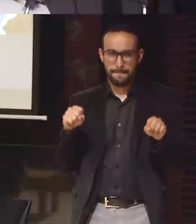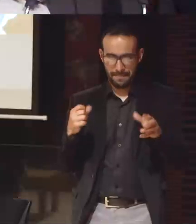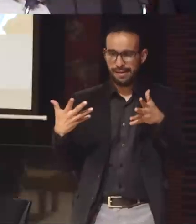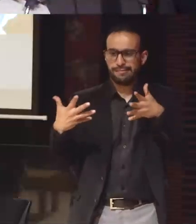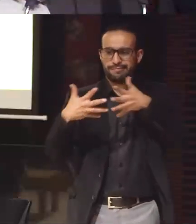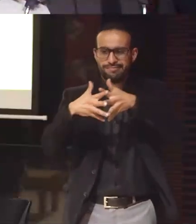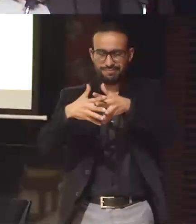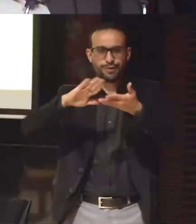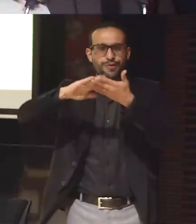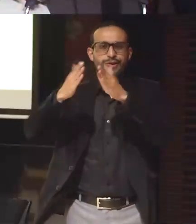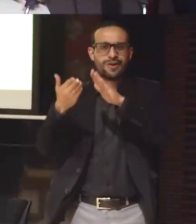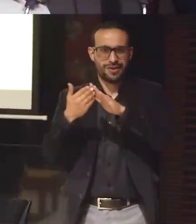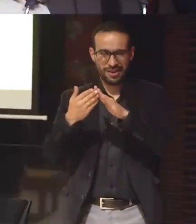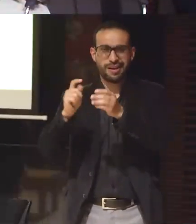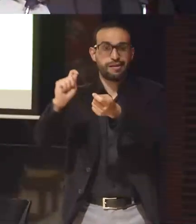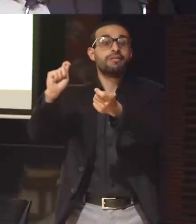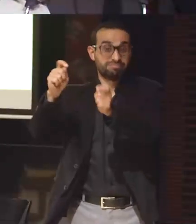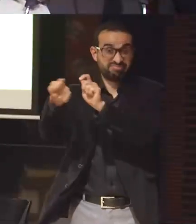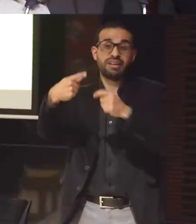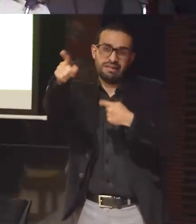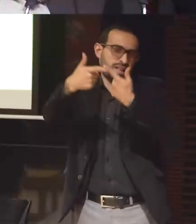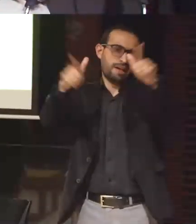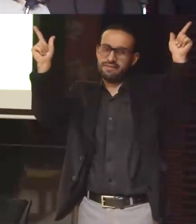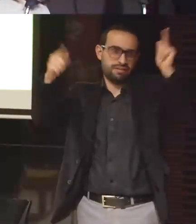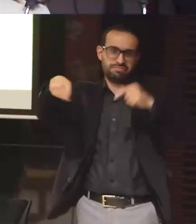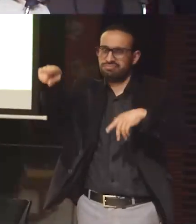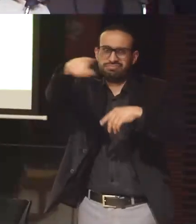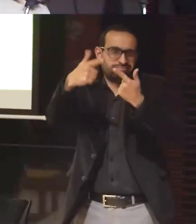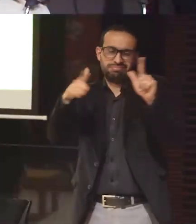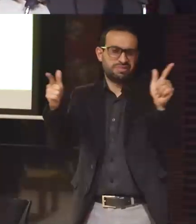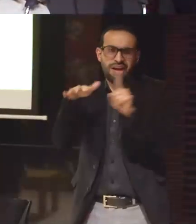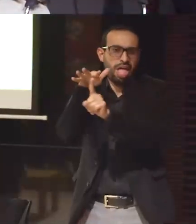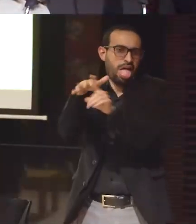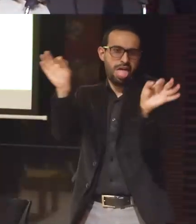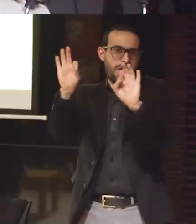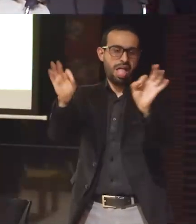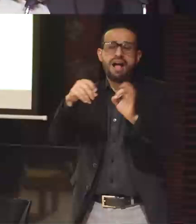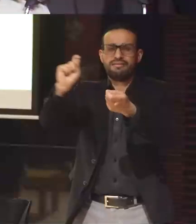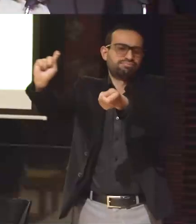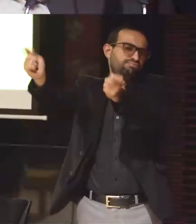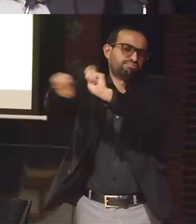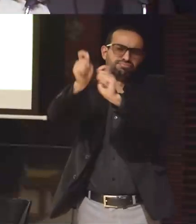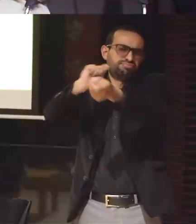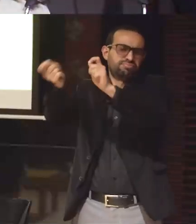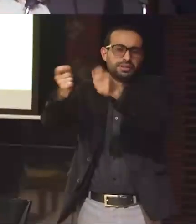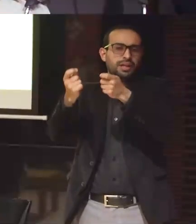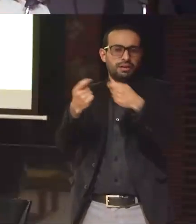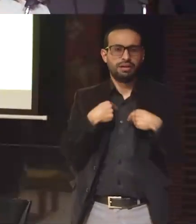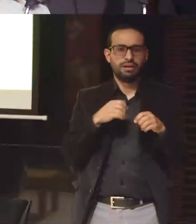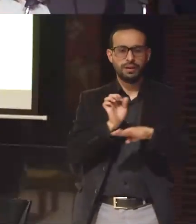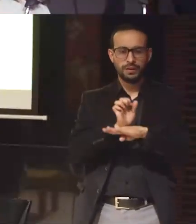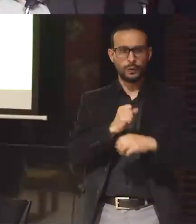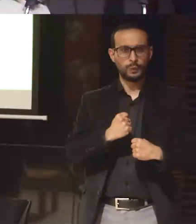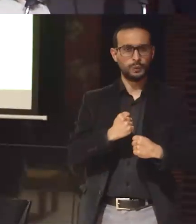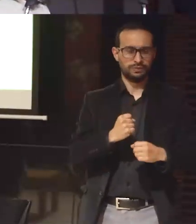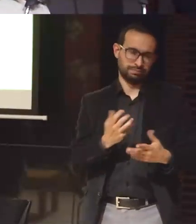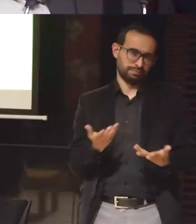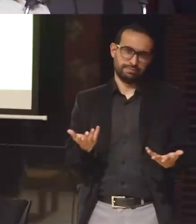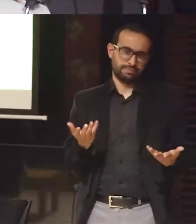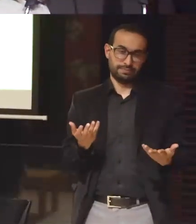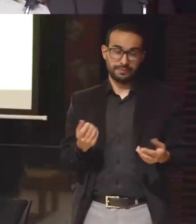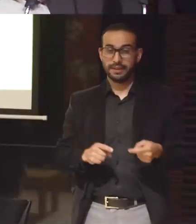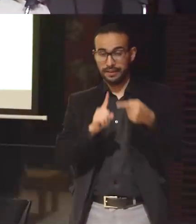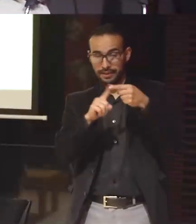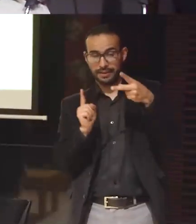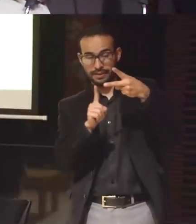comunidad que está cambiando, porque ellos sí son libres de toda burocracia, entonces ellos cambian, evolucionan como cualquier persona. Es lo primero. Y lo segundo es aceptar